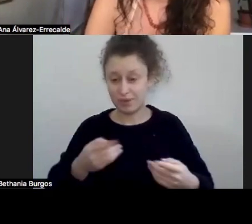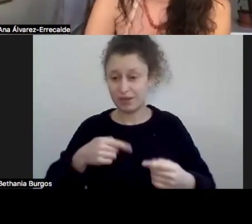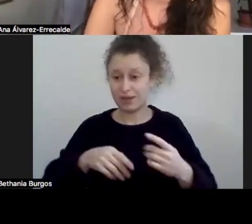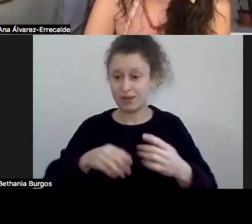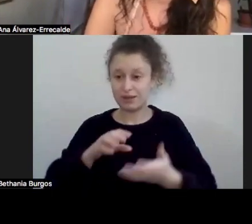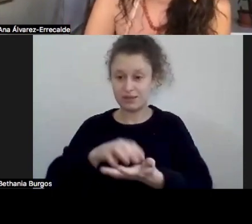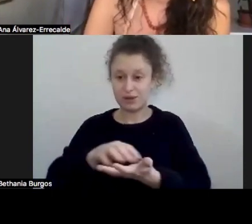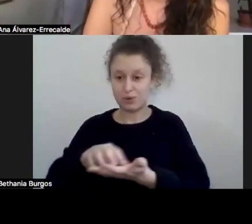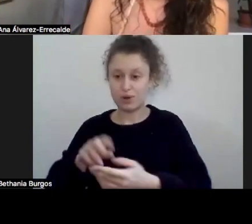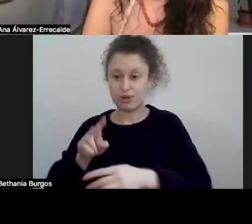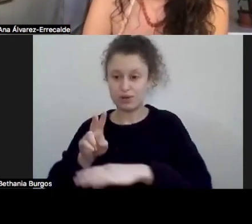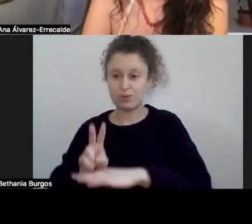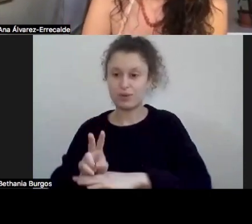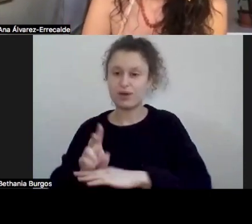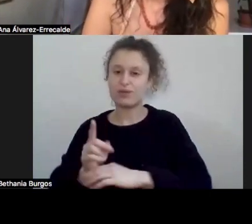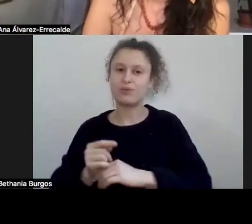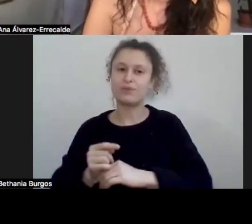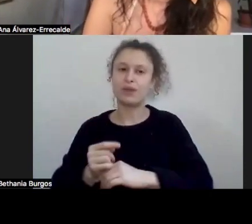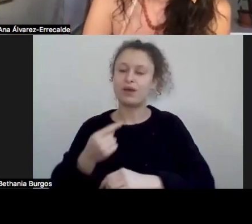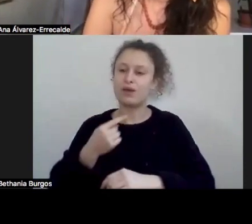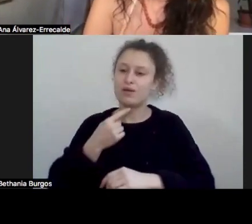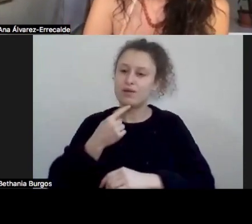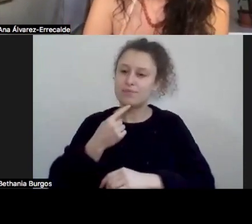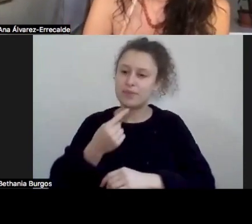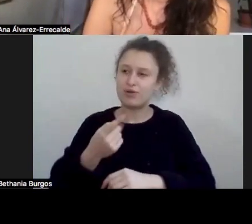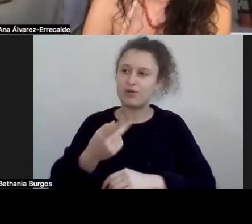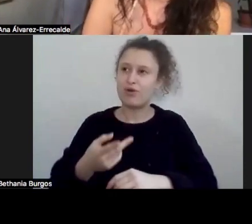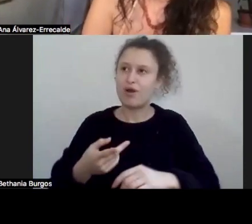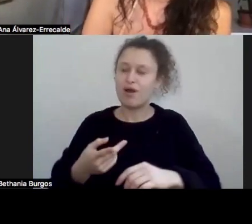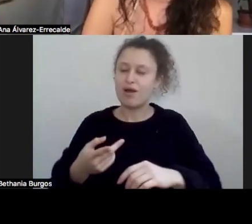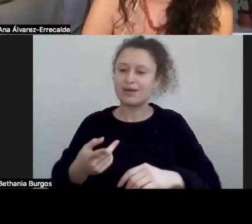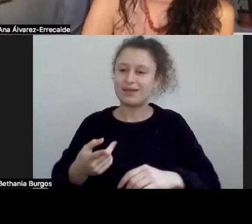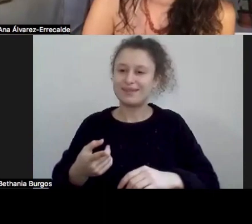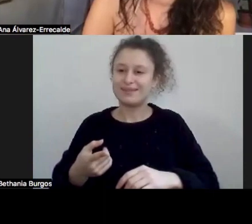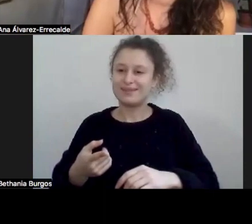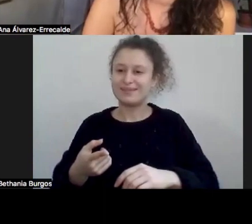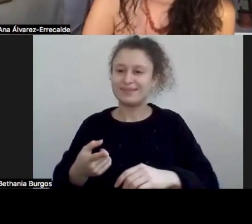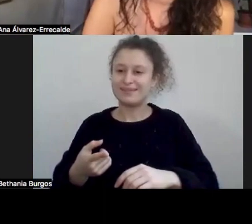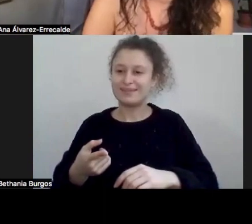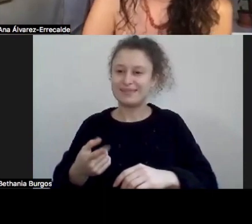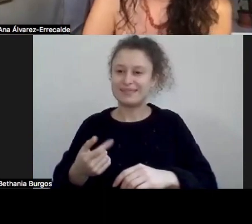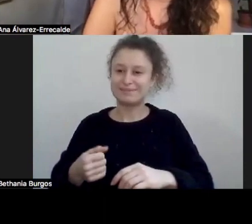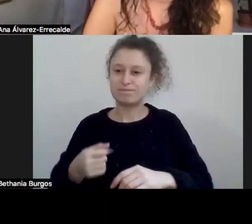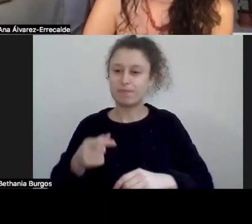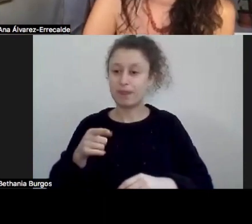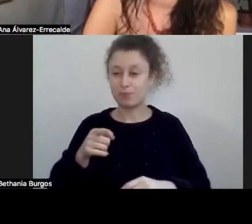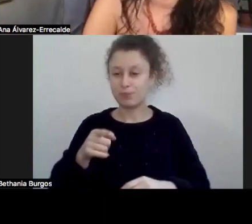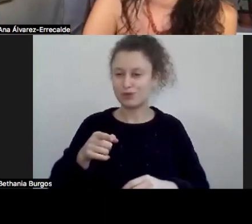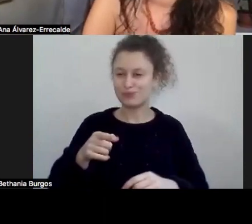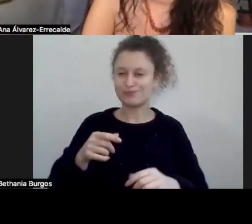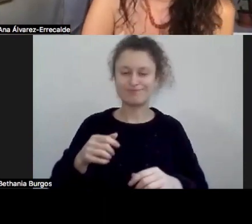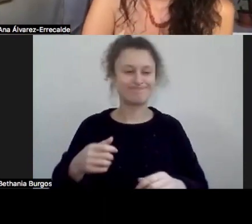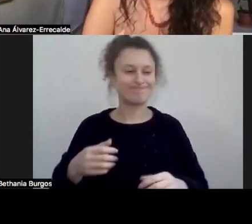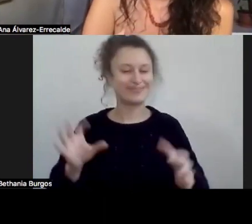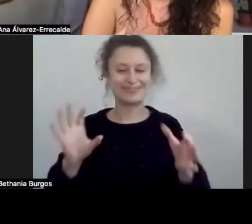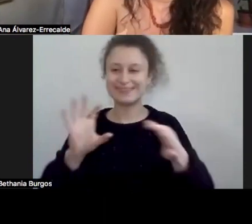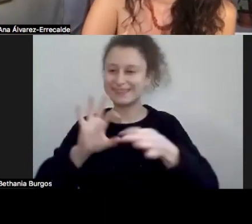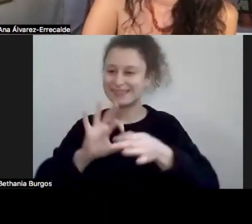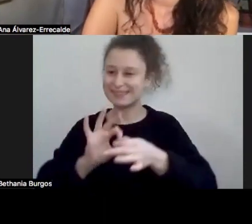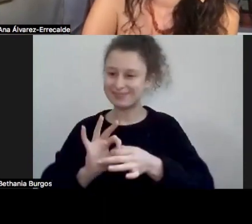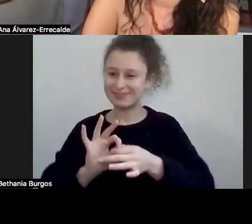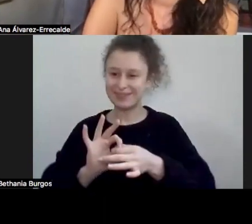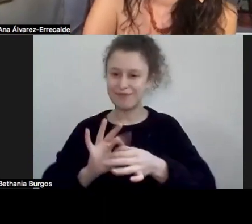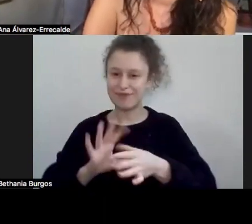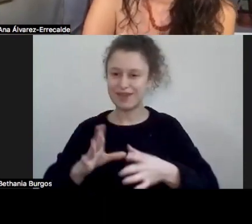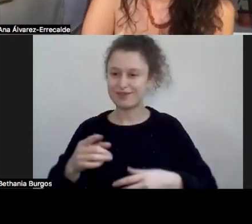no era posible conocerla, pero me impactó mucho su historia porque la mamá de Josep se enteró que tenía una enfermedad terminal.